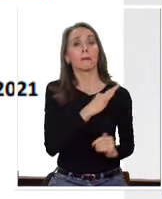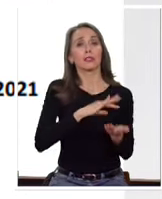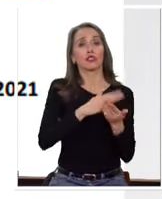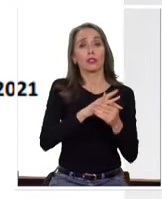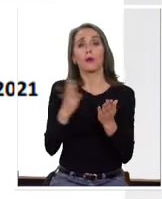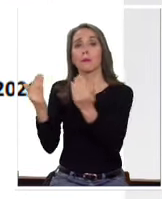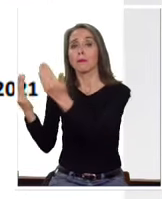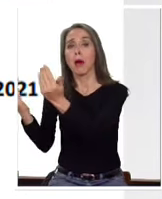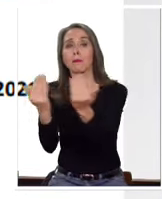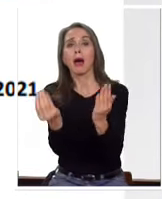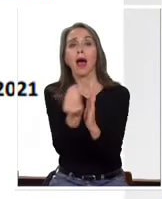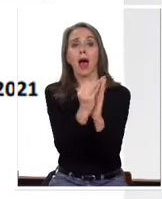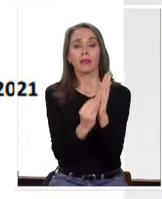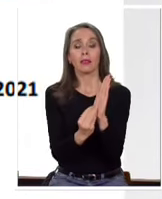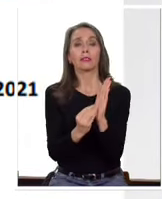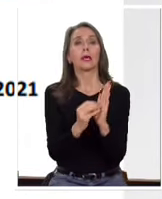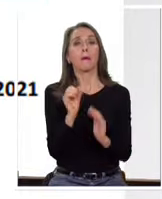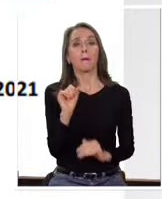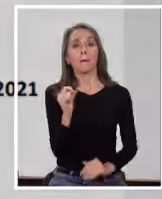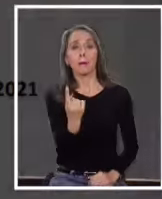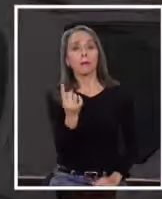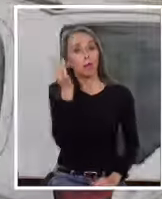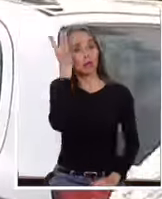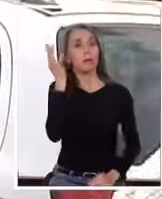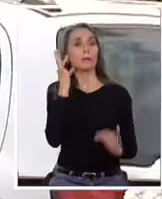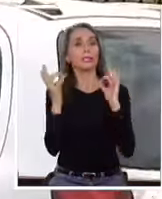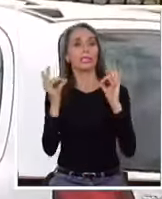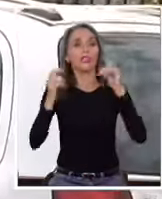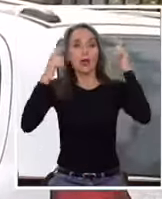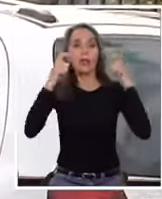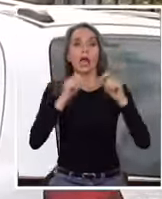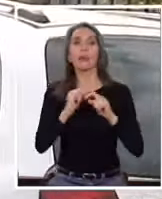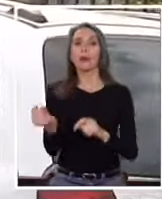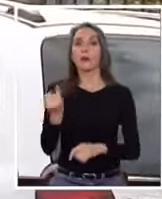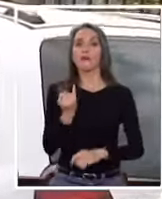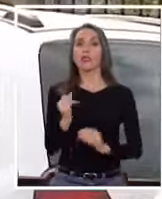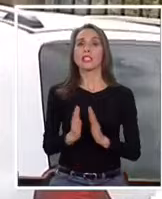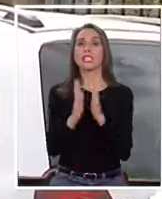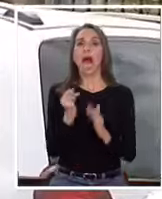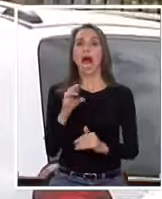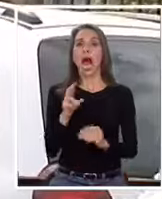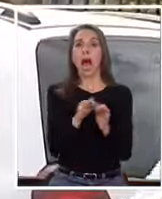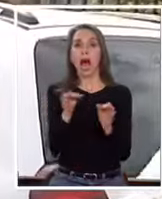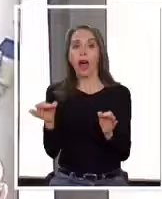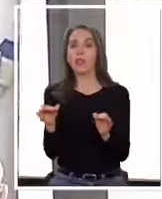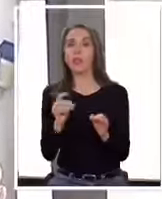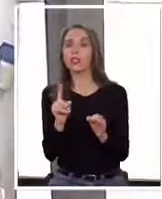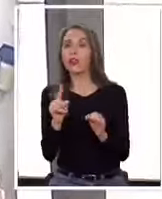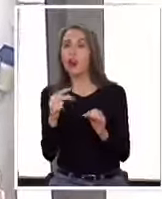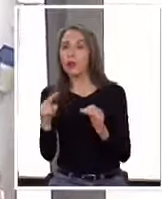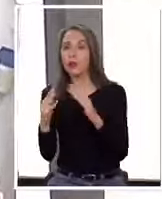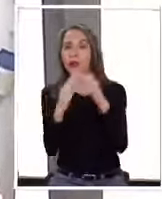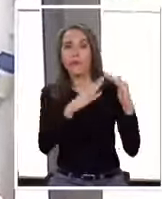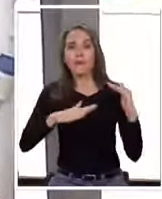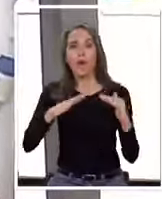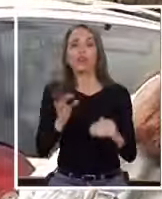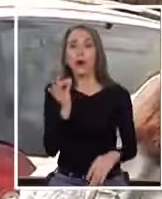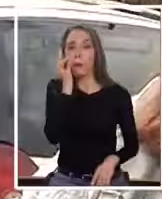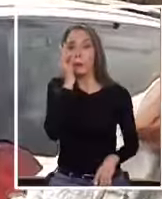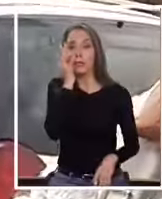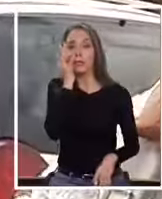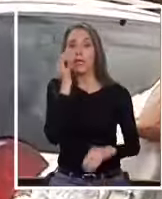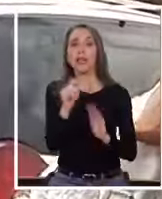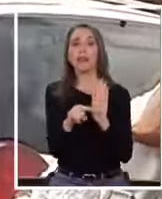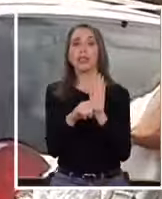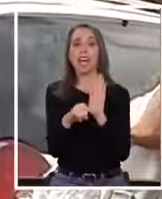antecedentes. Primero supimos que era de Talca, después de San Javier, y después dijeron no, que es de la Luz Cruz Martín. El PCR le había salido